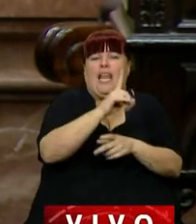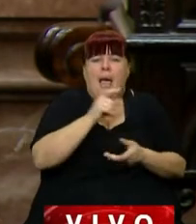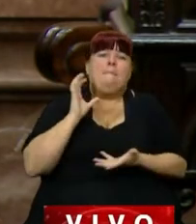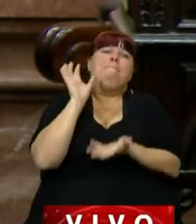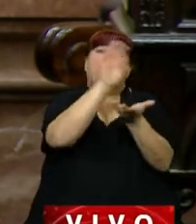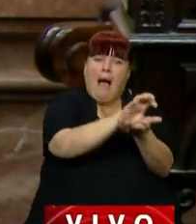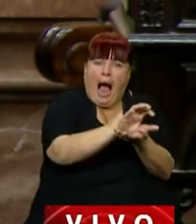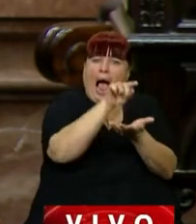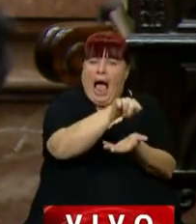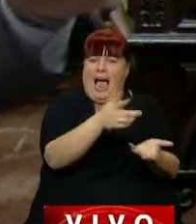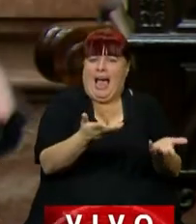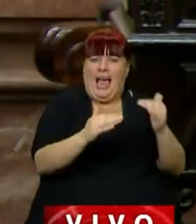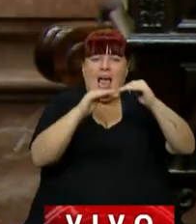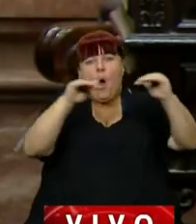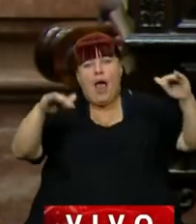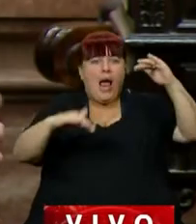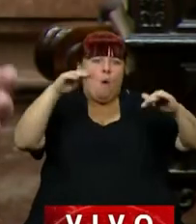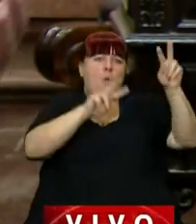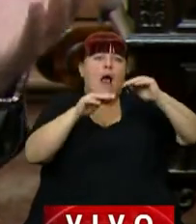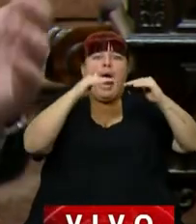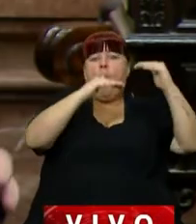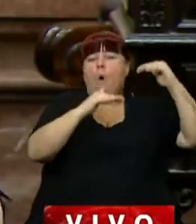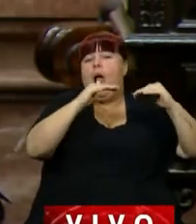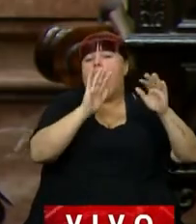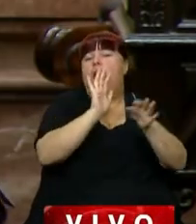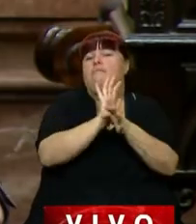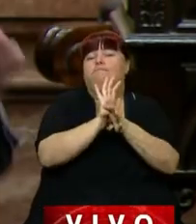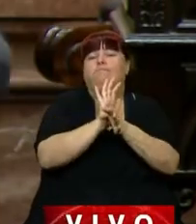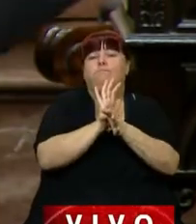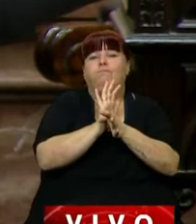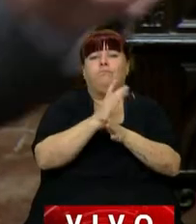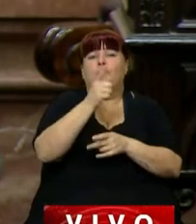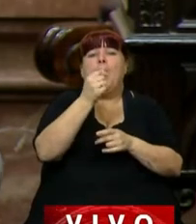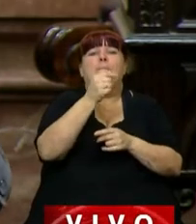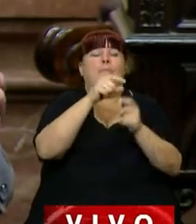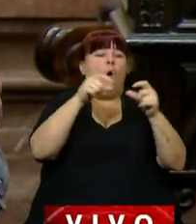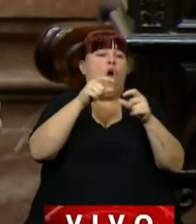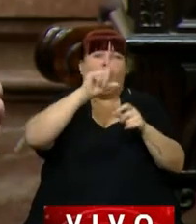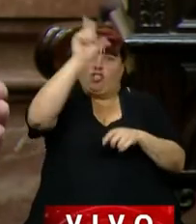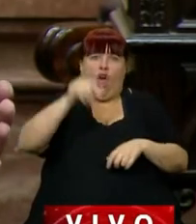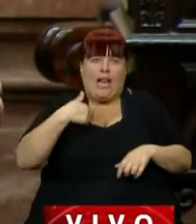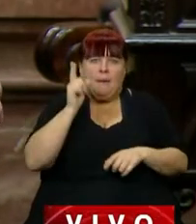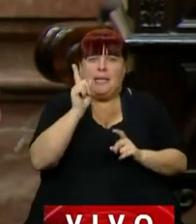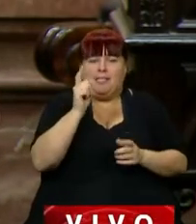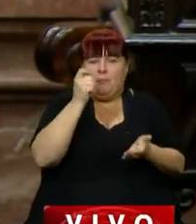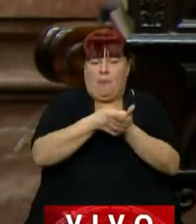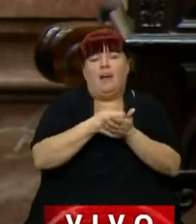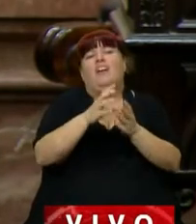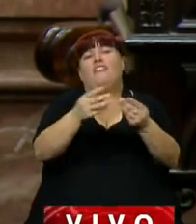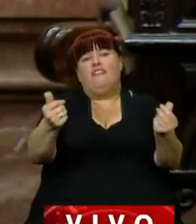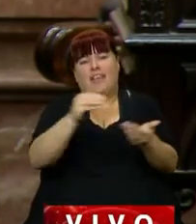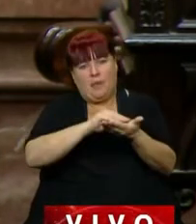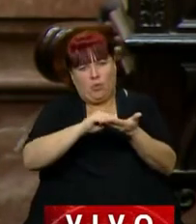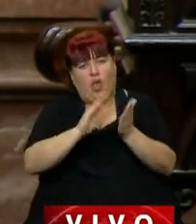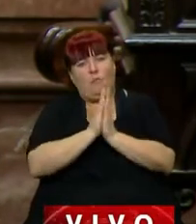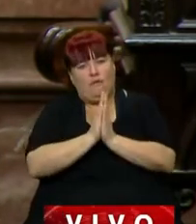más plata ahí y equilibramos lo que es el boleto para todo el país, listo? Redondee, pero,